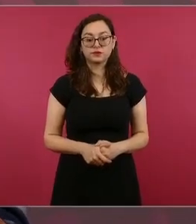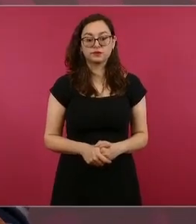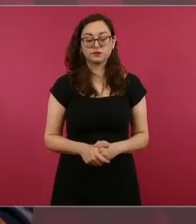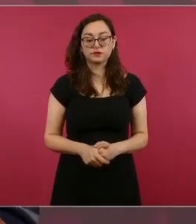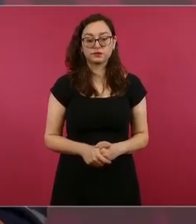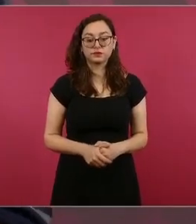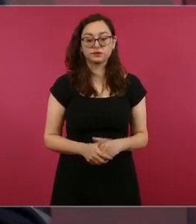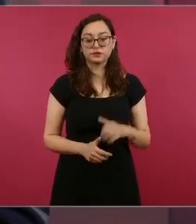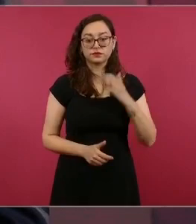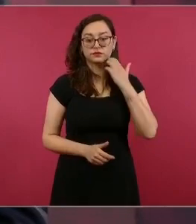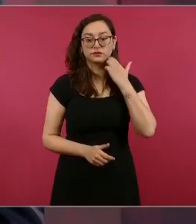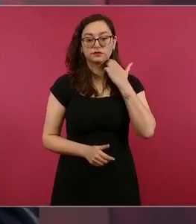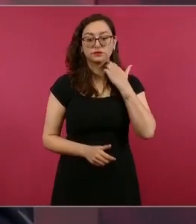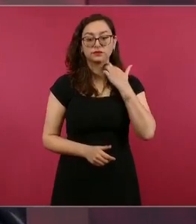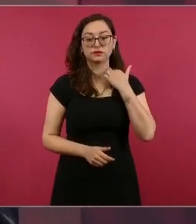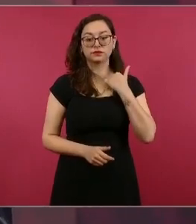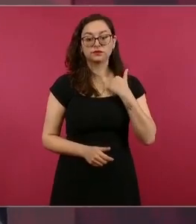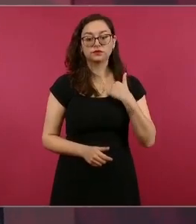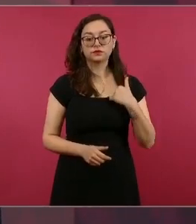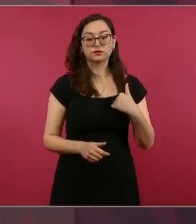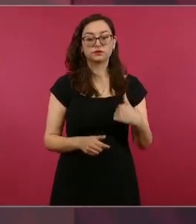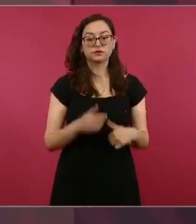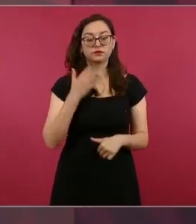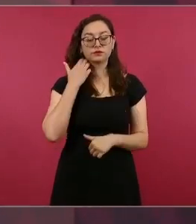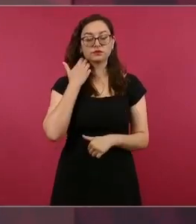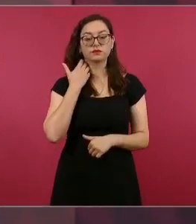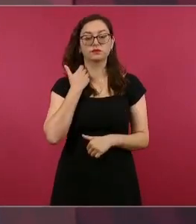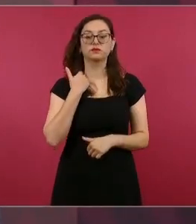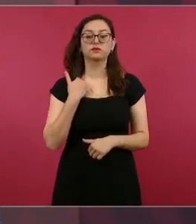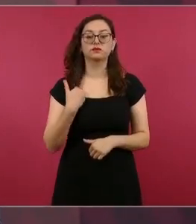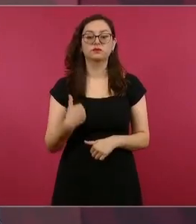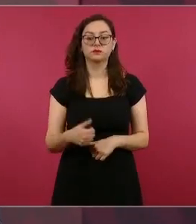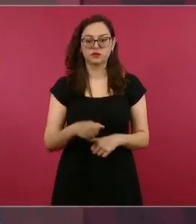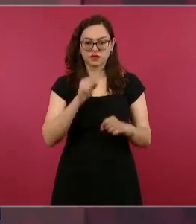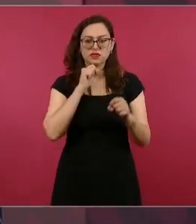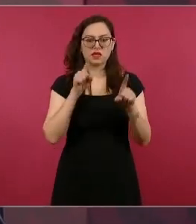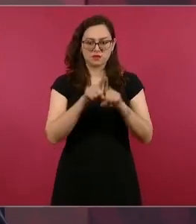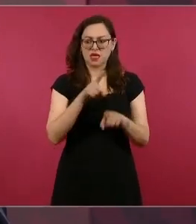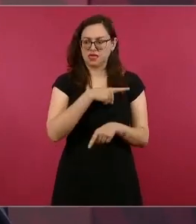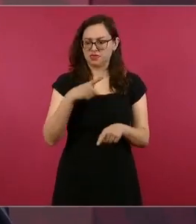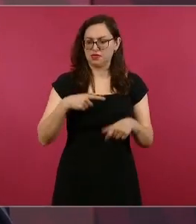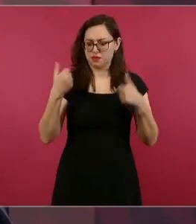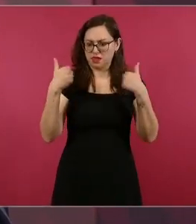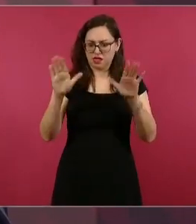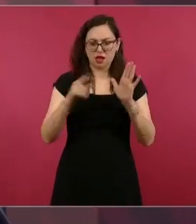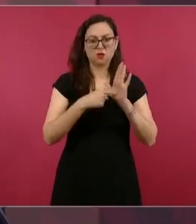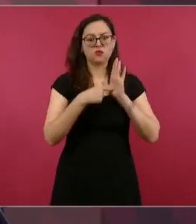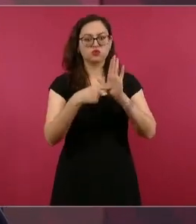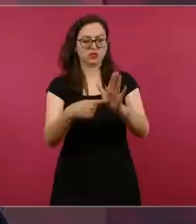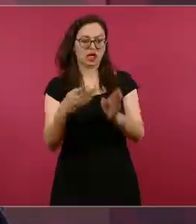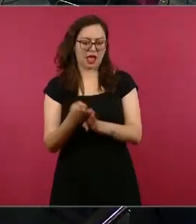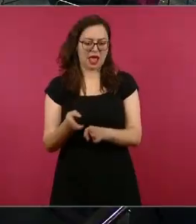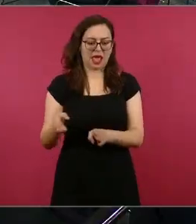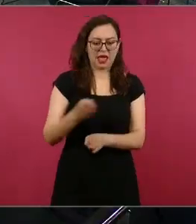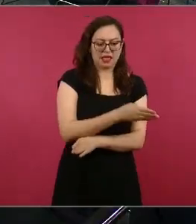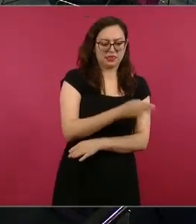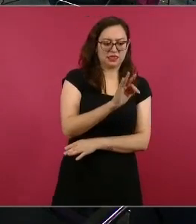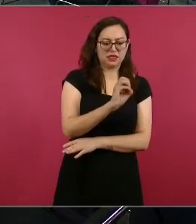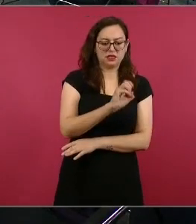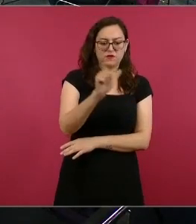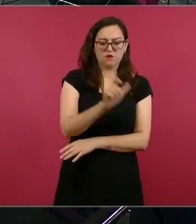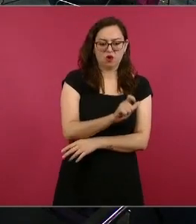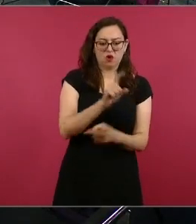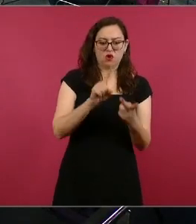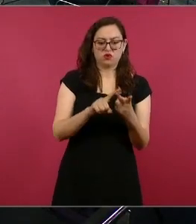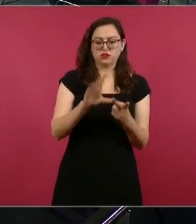hizo Pemex durante el gobierno de Fox y de Calderón. Por ejemplo, las oficinas en el exterior, ¿no?